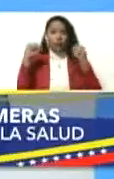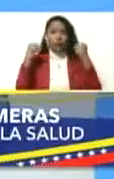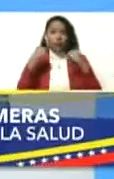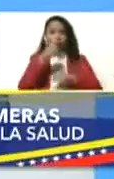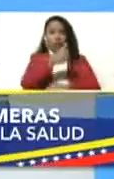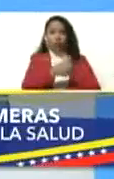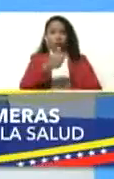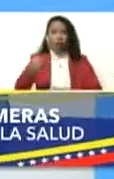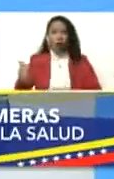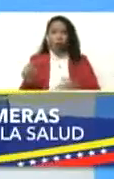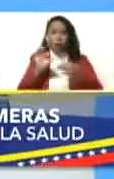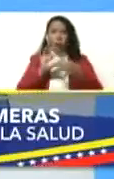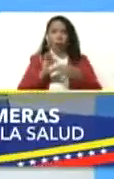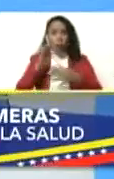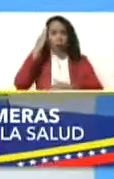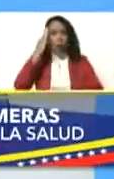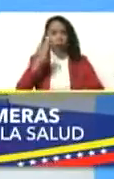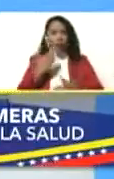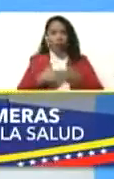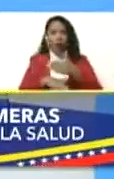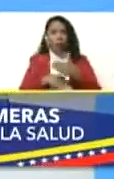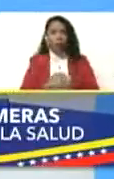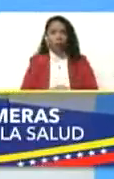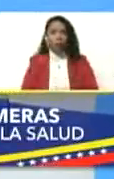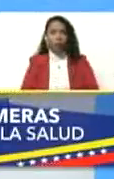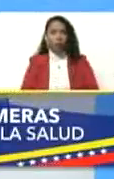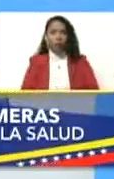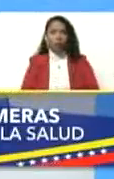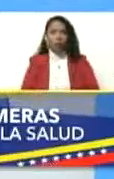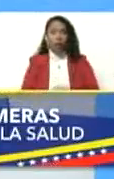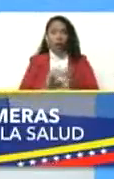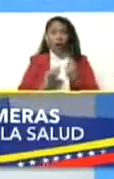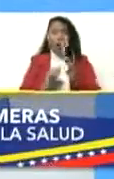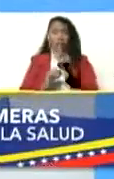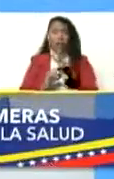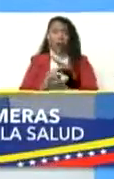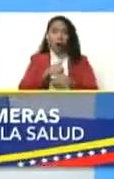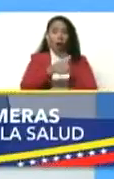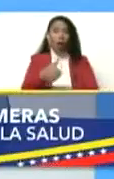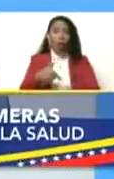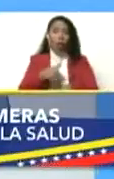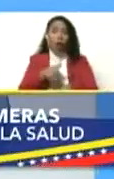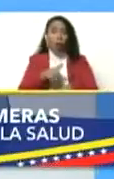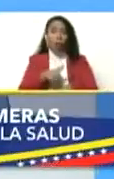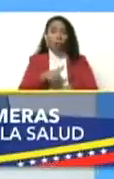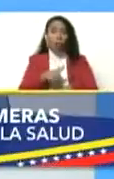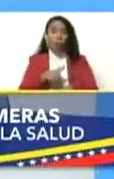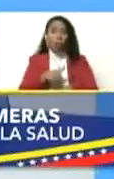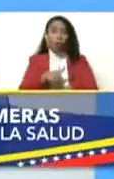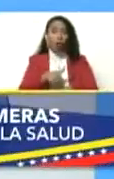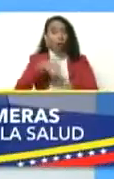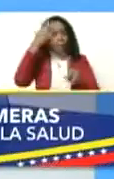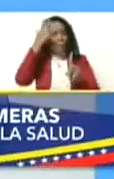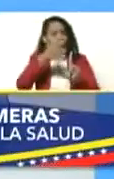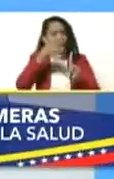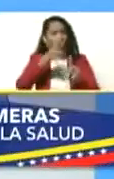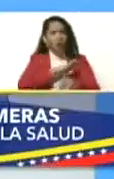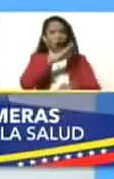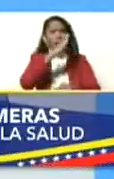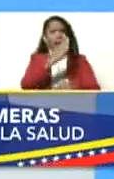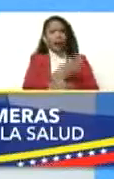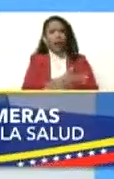cada unidad militar donde vayamos y desempeñaremos en cada momento, que han forjado y fortalecido